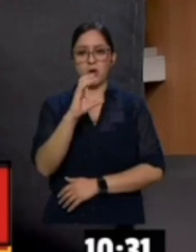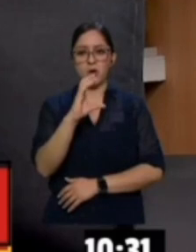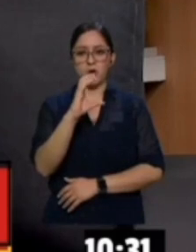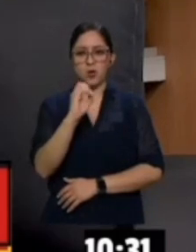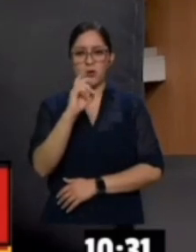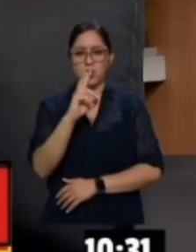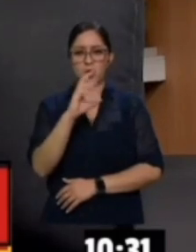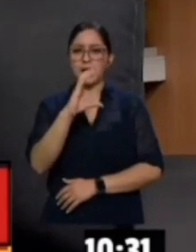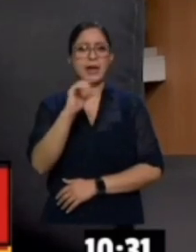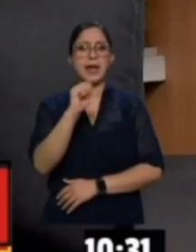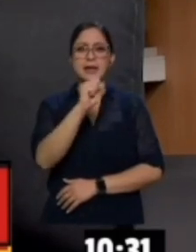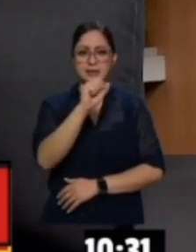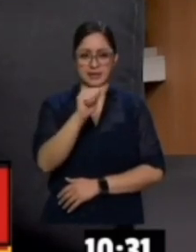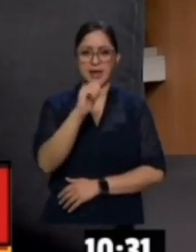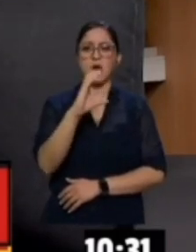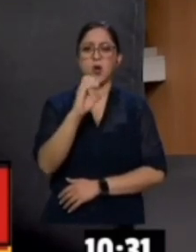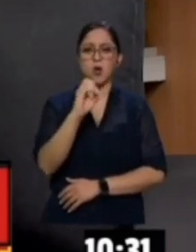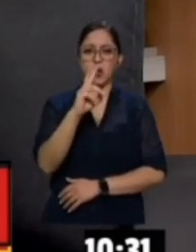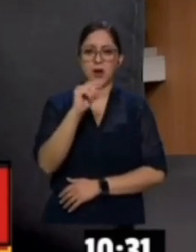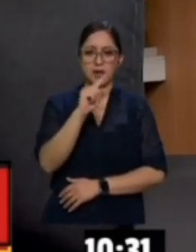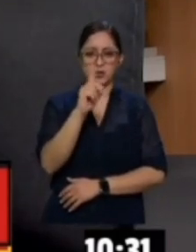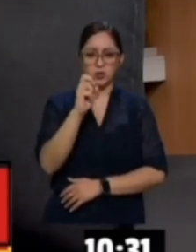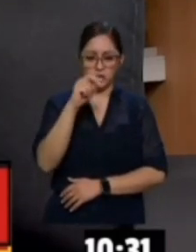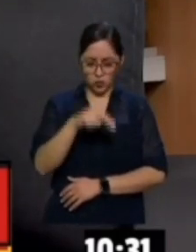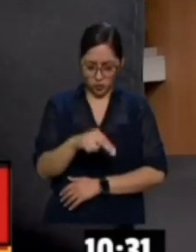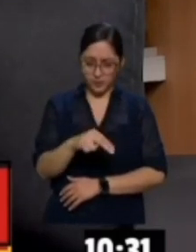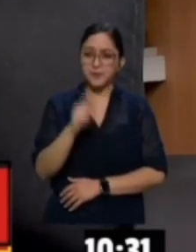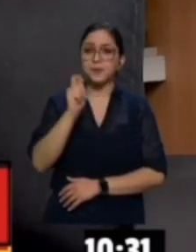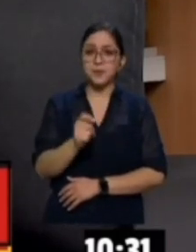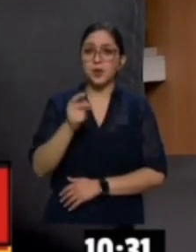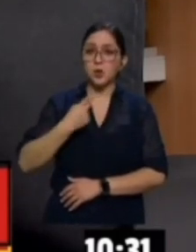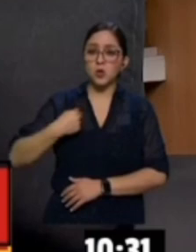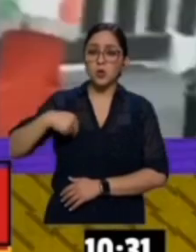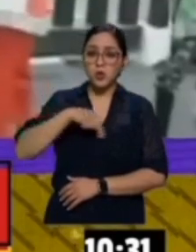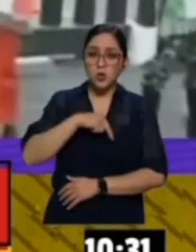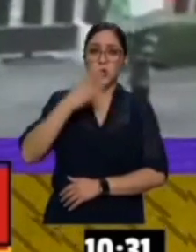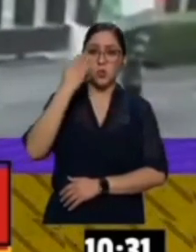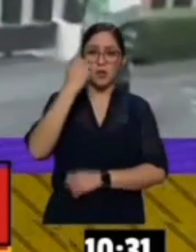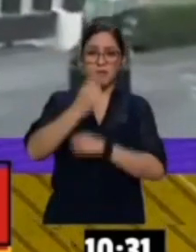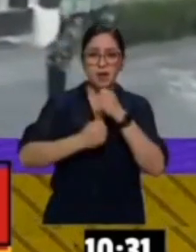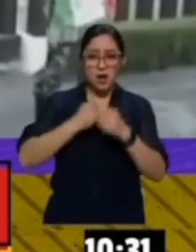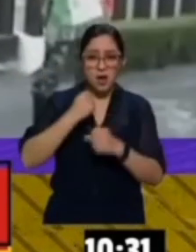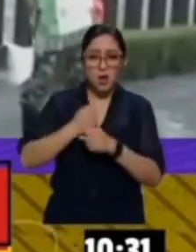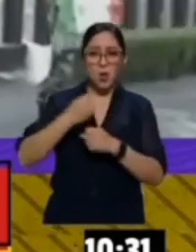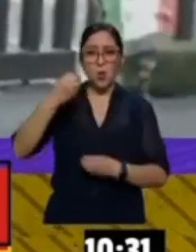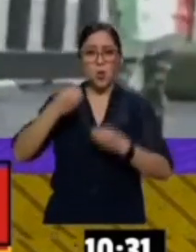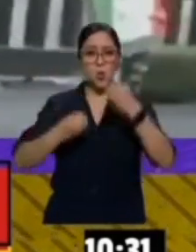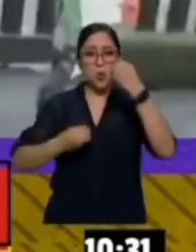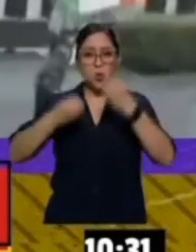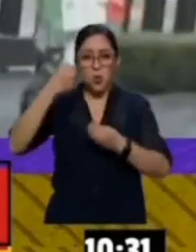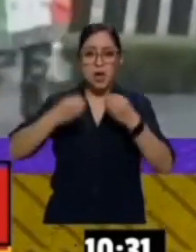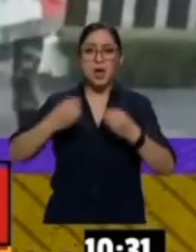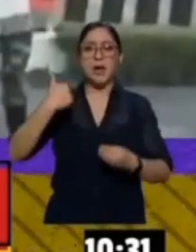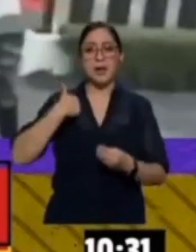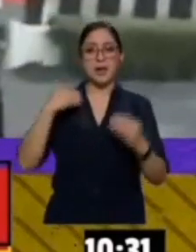una historia difícil. Llevamos 9 años en juicio especial inmobiliario por la propiedad en la que vivo, desde hace 16